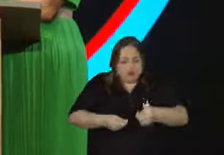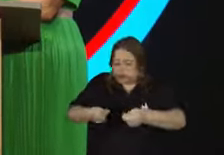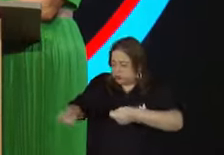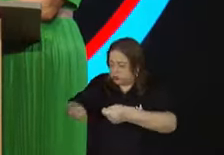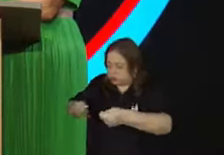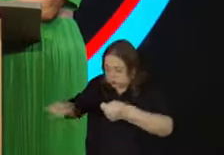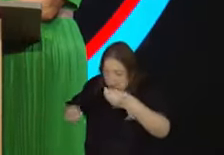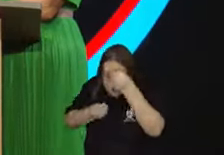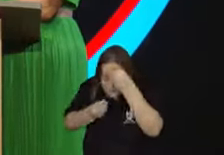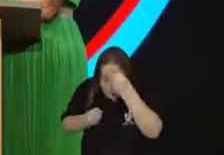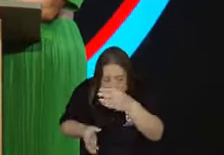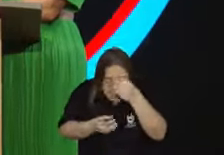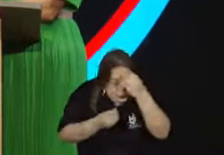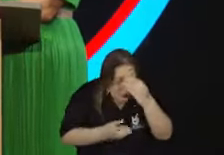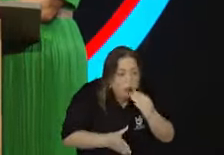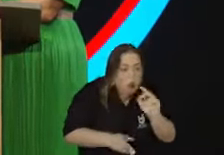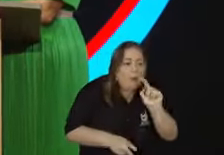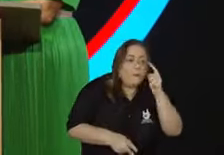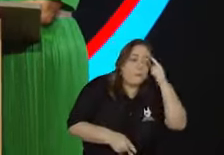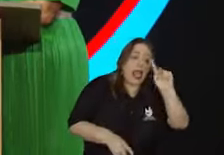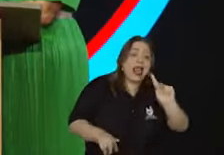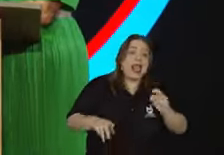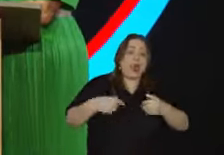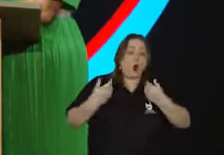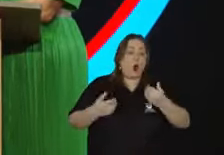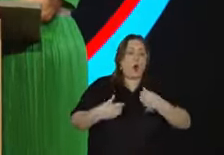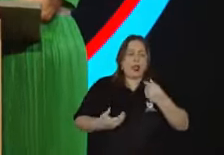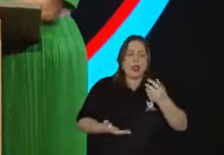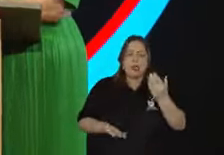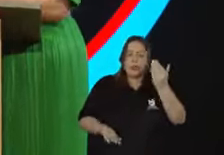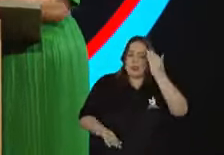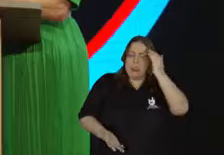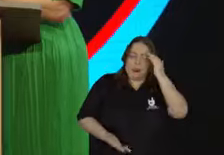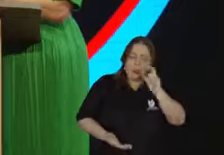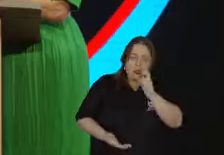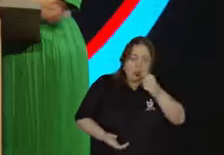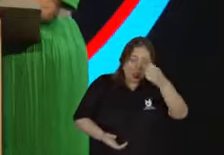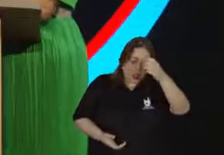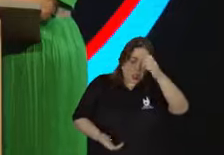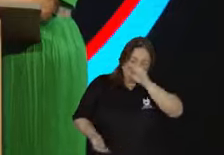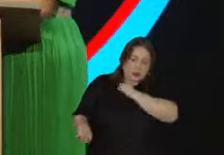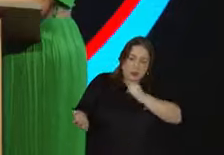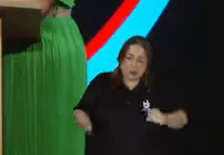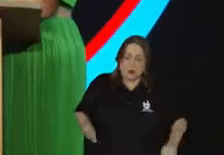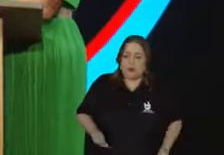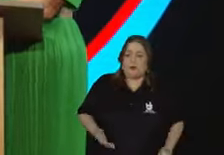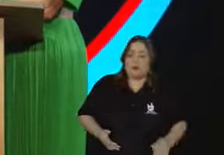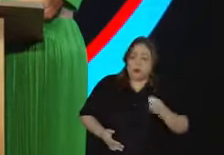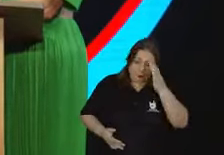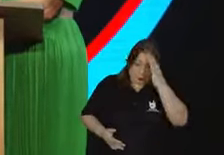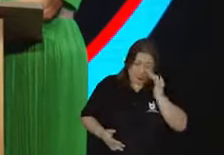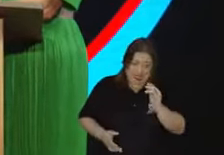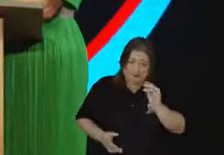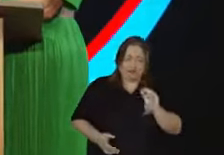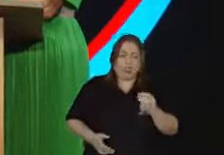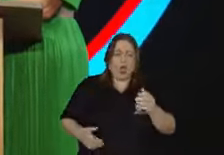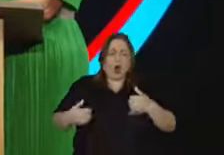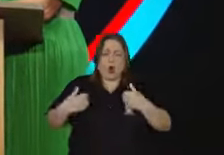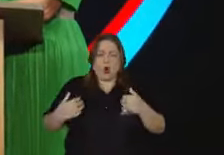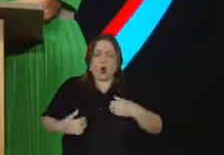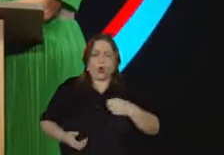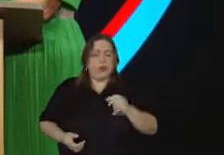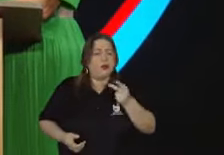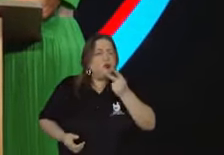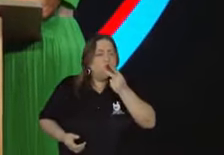que ayudan a esa juventud que se está perdiendo, que me estaban diciendo que están fumando los cigarrillos estos electrónicos y que hay una